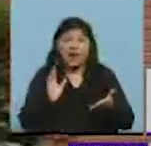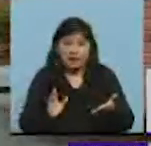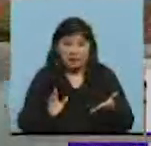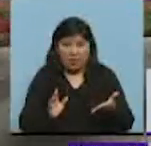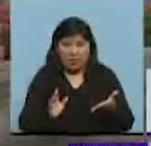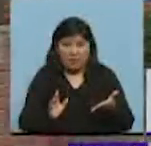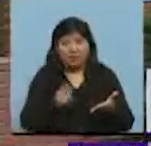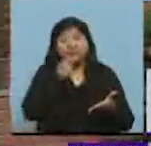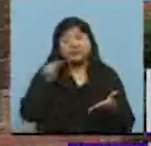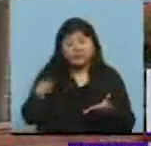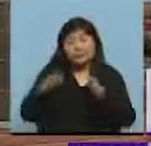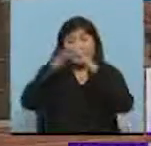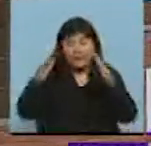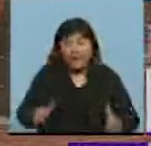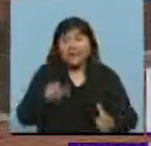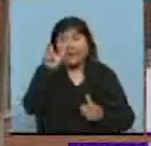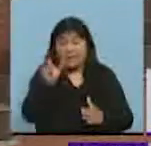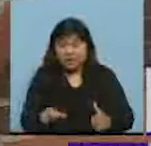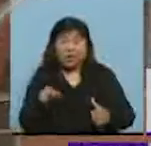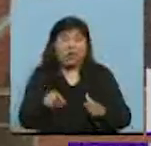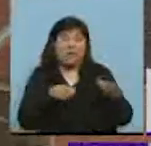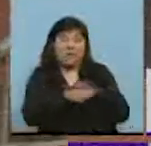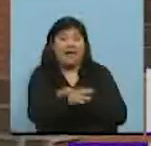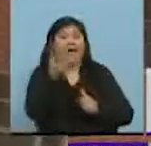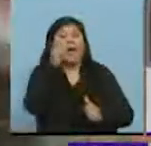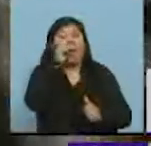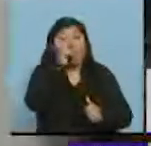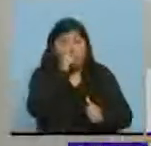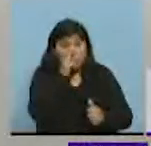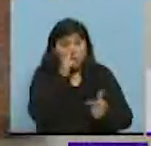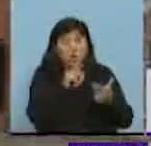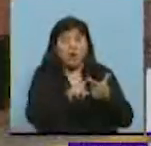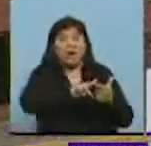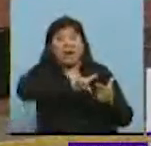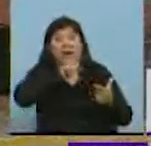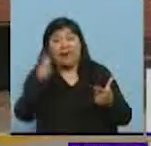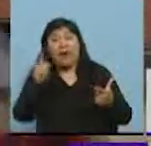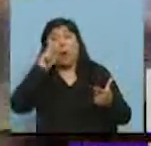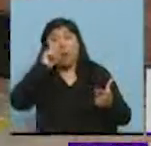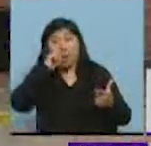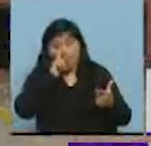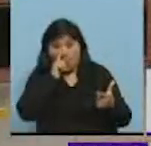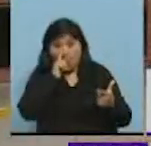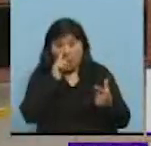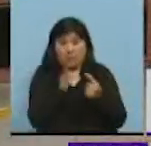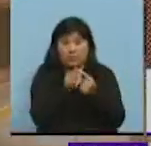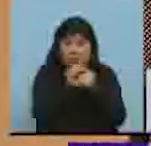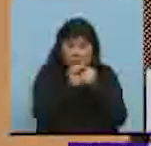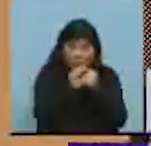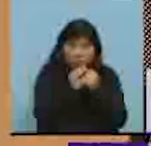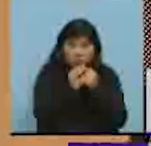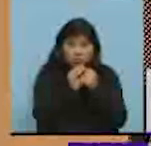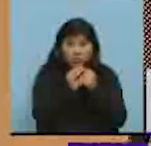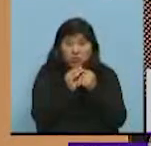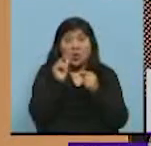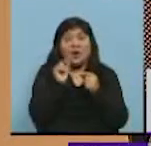consumió el usuario en los meses de junio y julio nosotros lo leímos a finales de julio si cerramos el